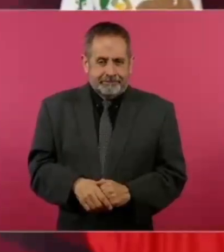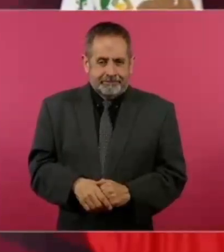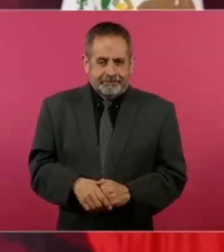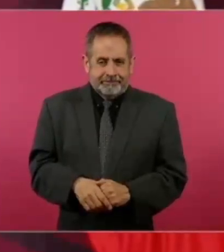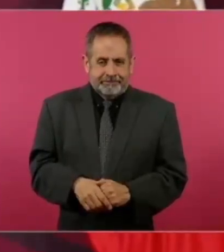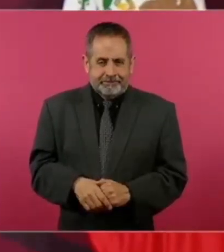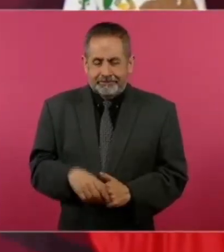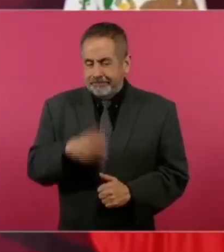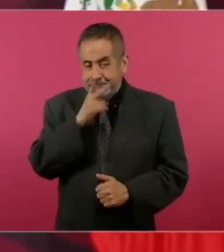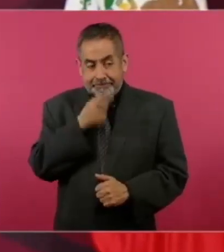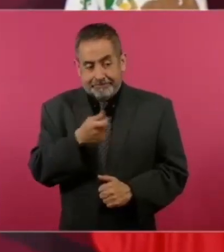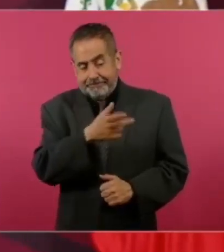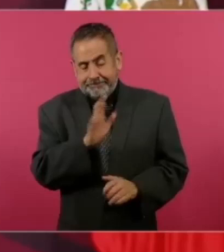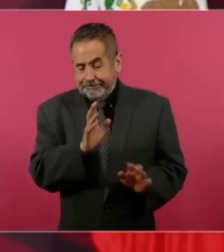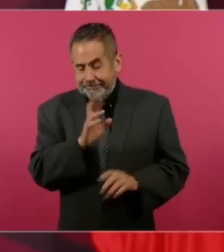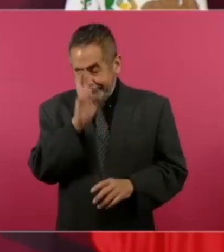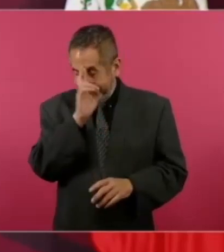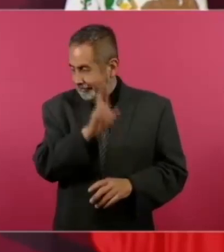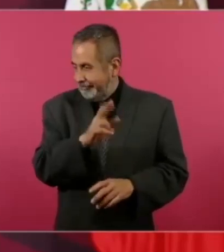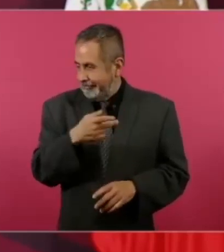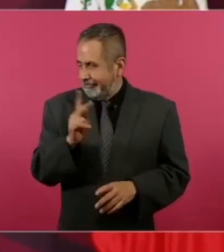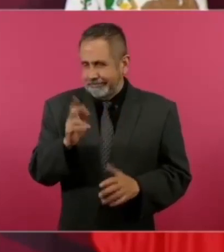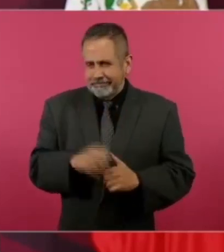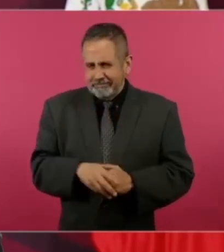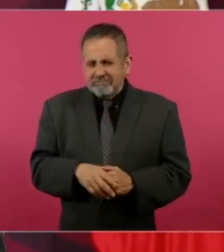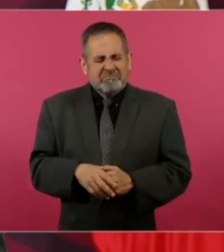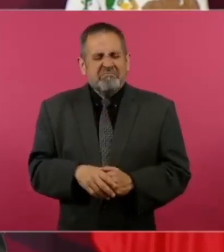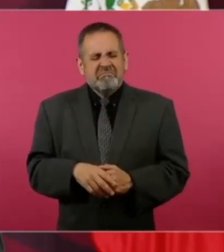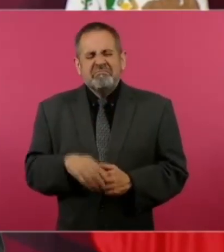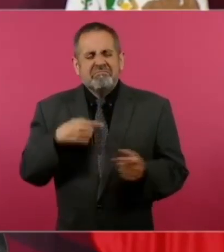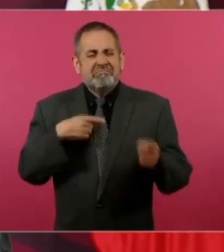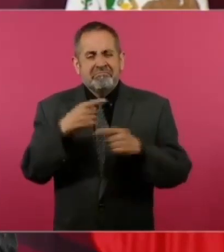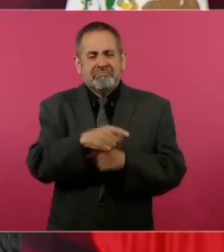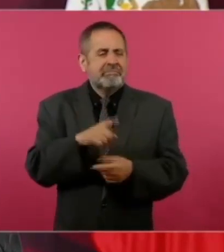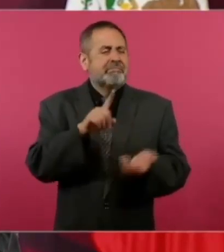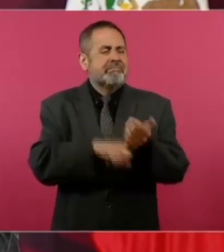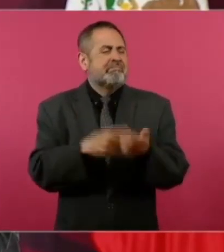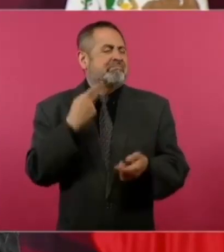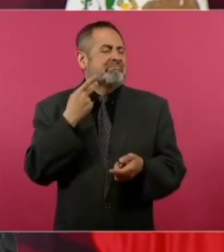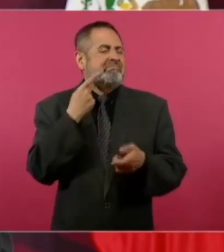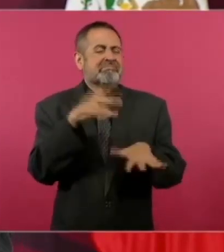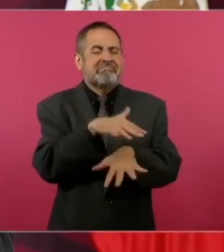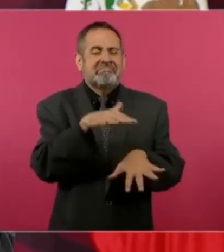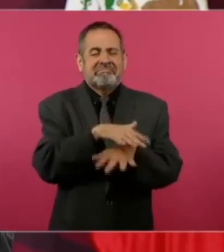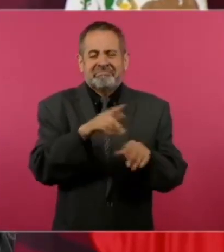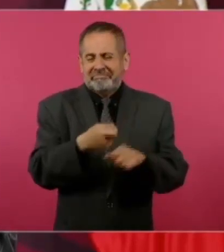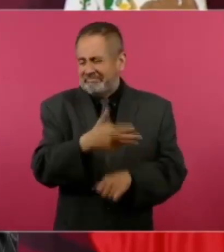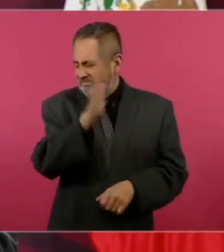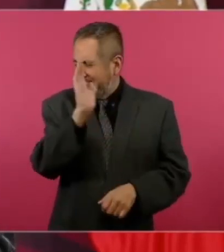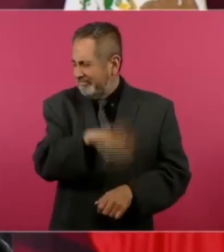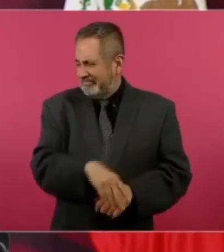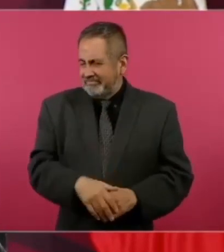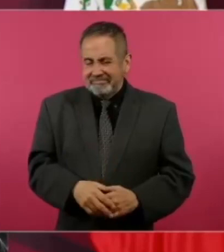ya no voy a usar la palabra, pero no, sí la uso, es politiquería.